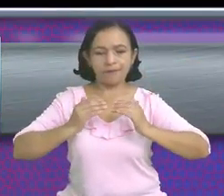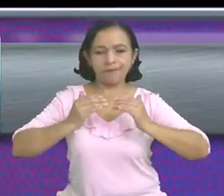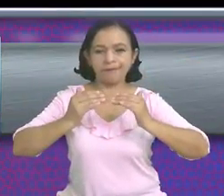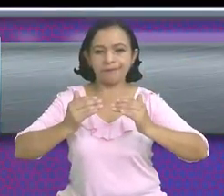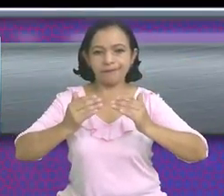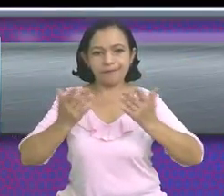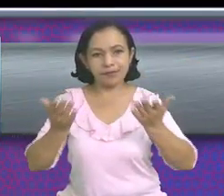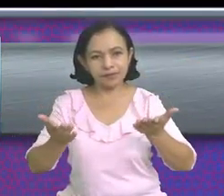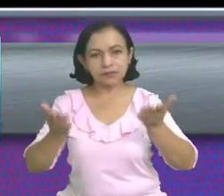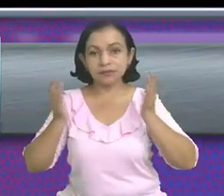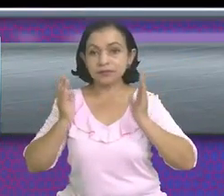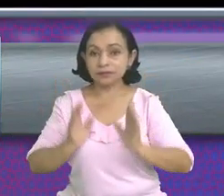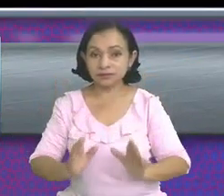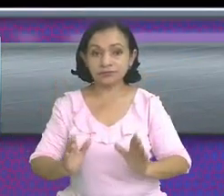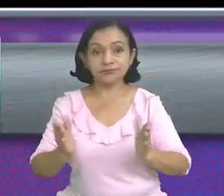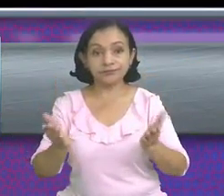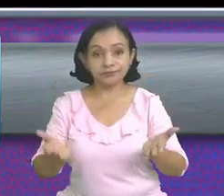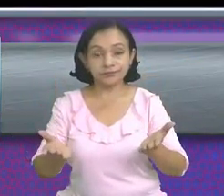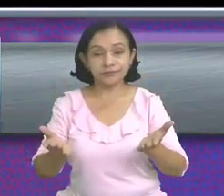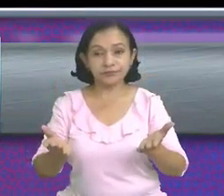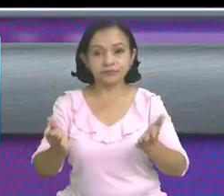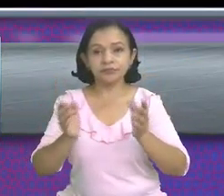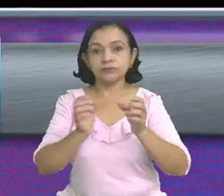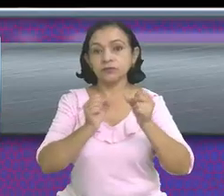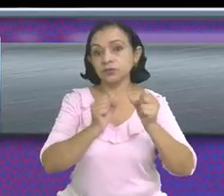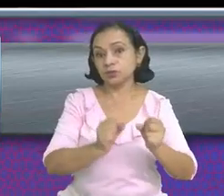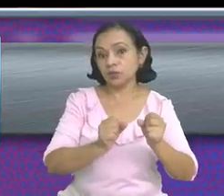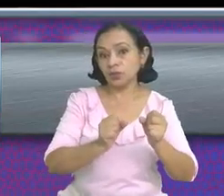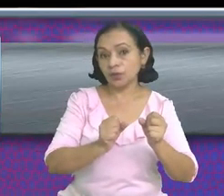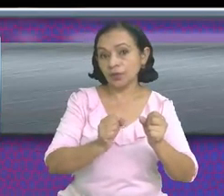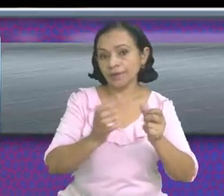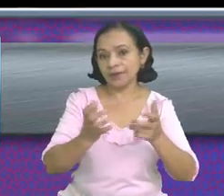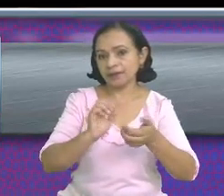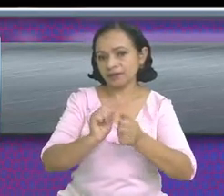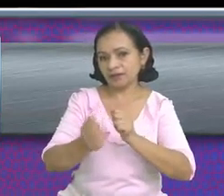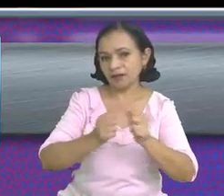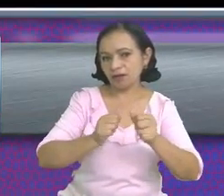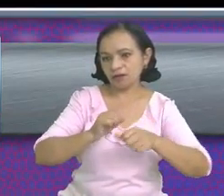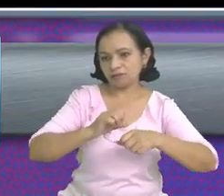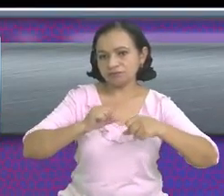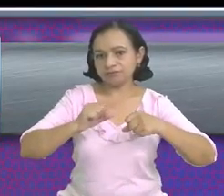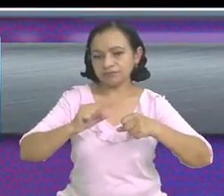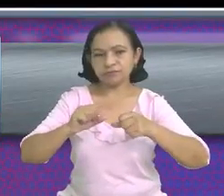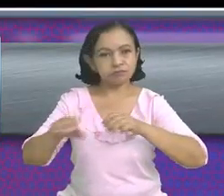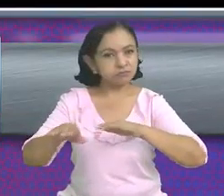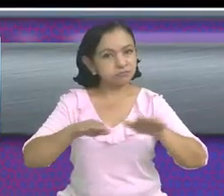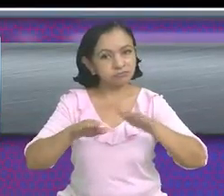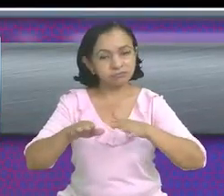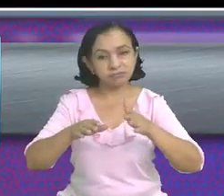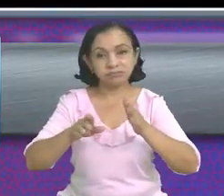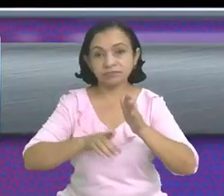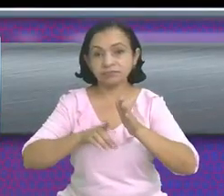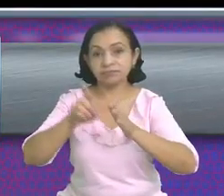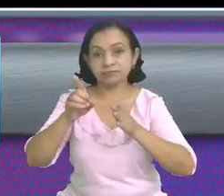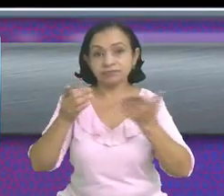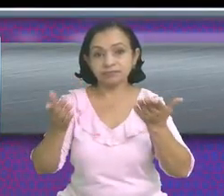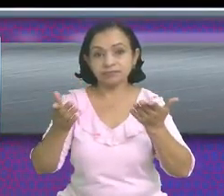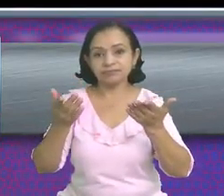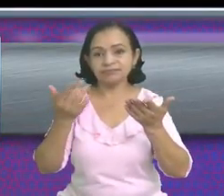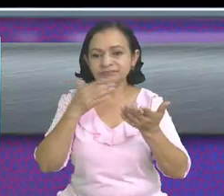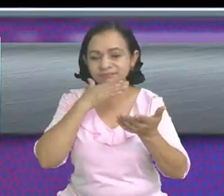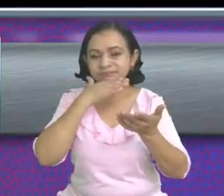más aspecto físico. Y de pronto los niños quieren ser deportistas y no tienen las cualidades o no las han desarrollado. Entonces también